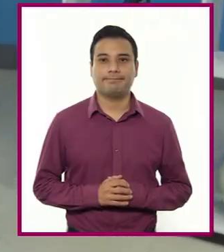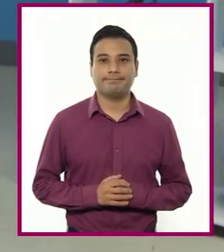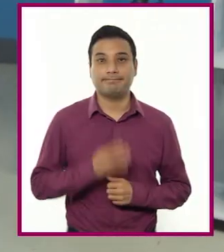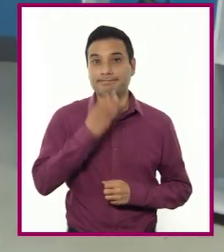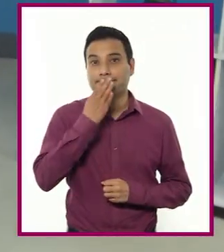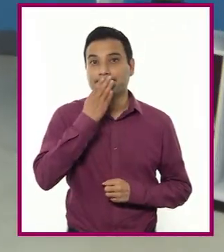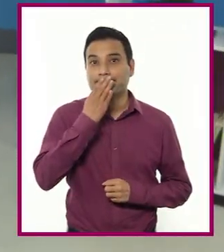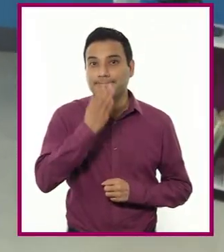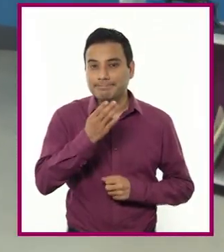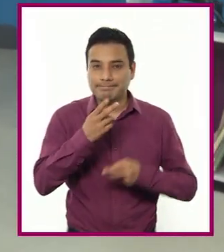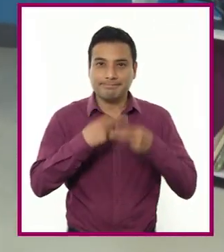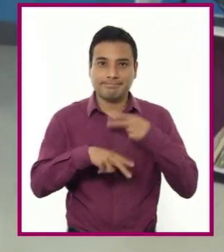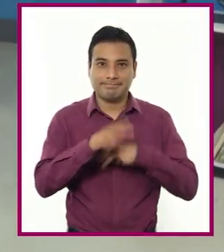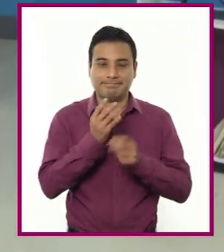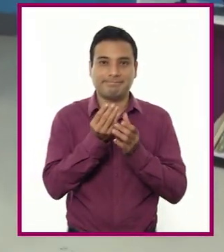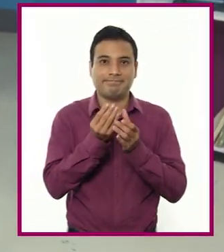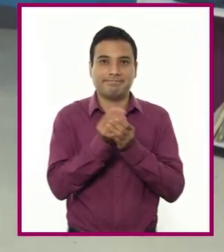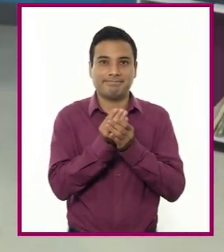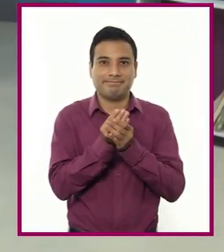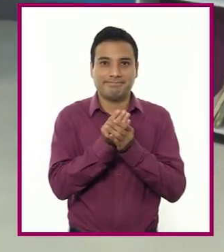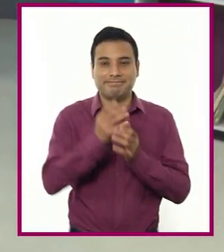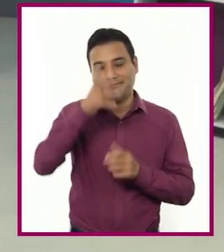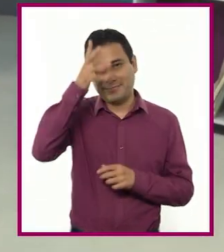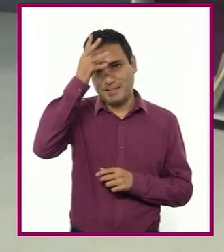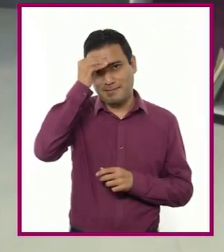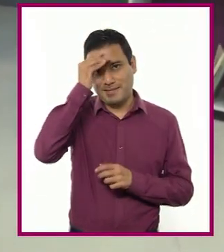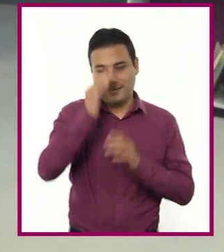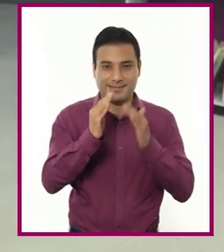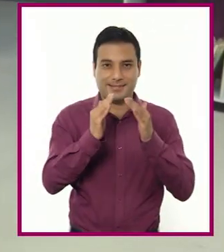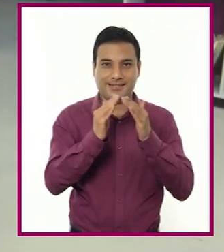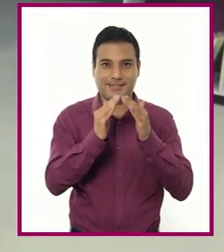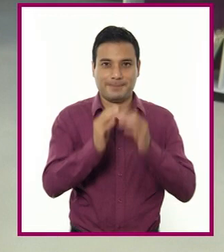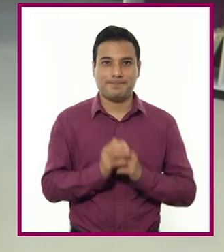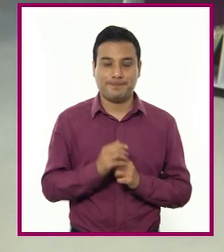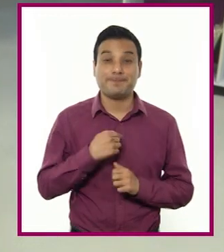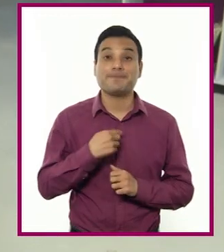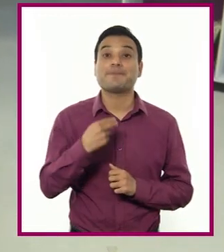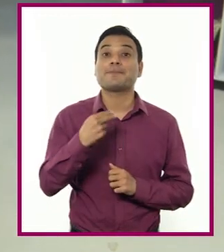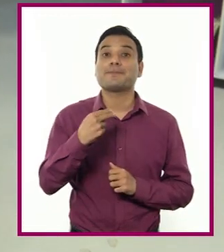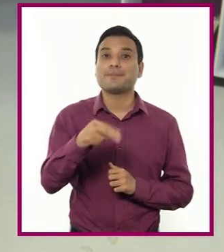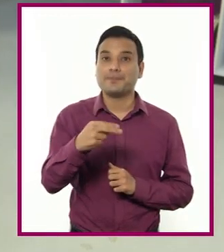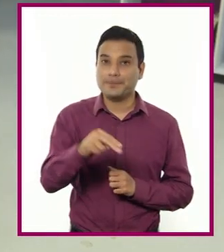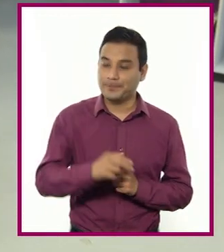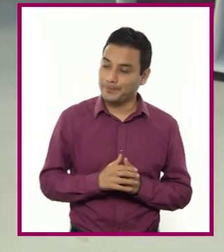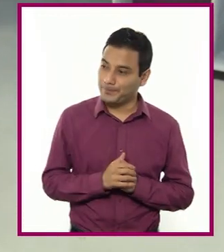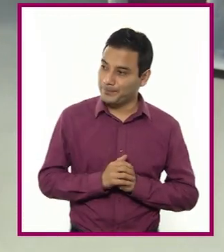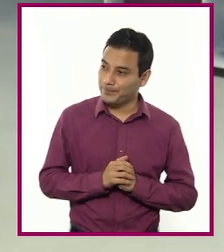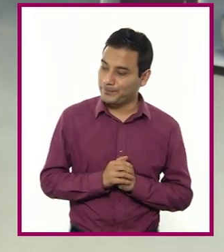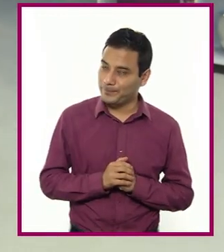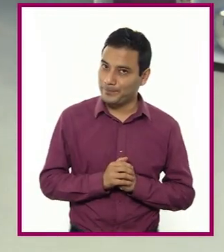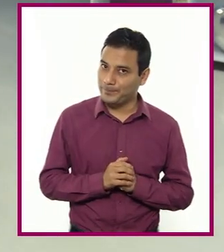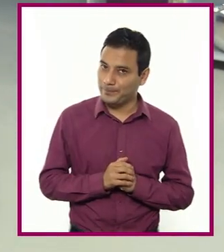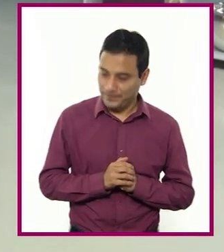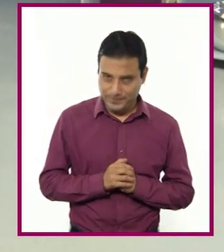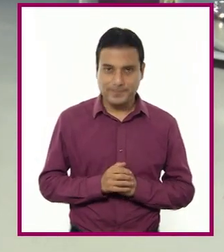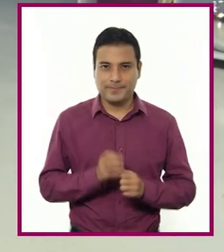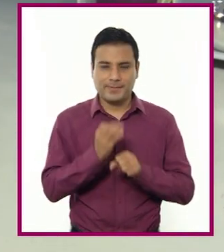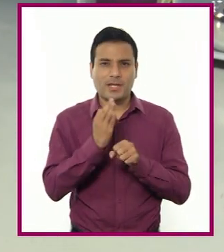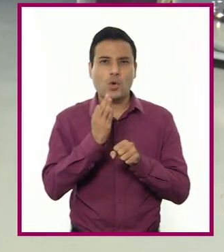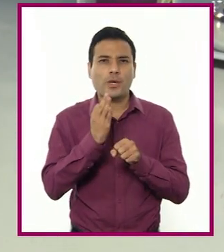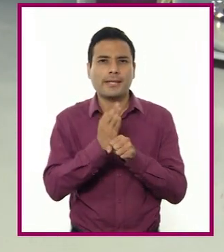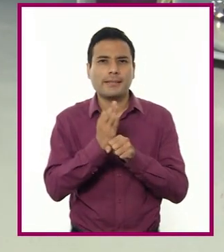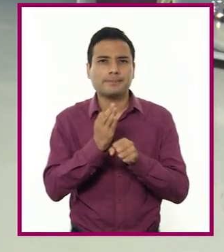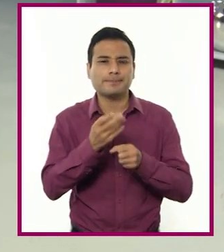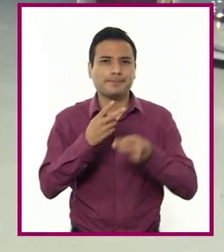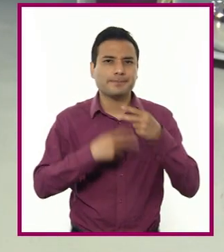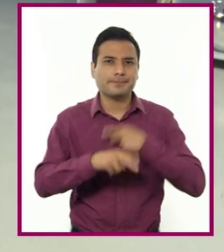Bienvenidas y bienvenidos a una sesión más de Aprende en Casa. Mi nombre es Ricardo León. En esta ocasión tendremos la participación